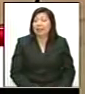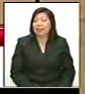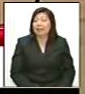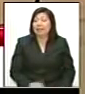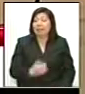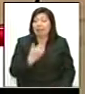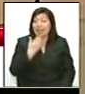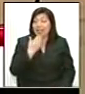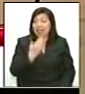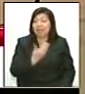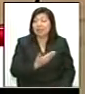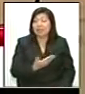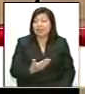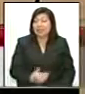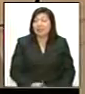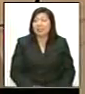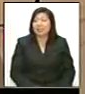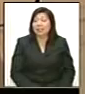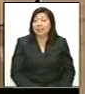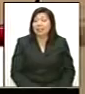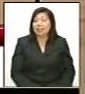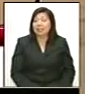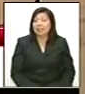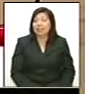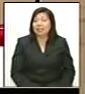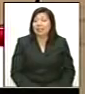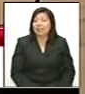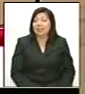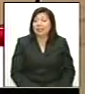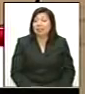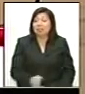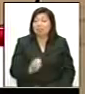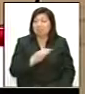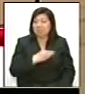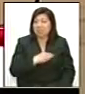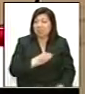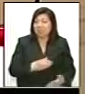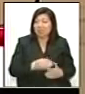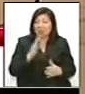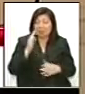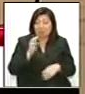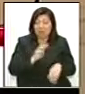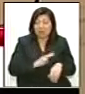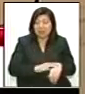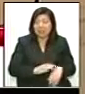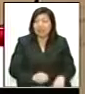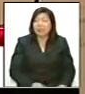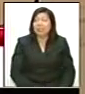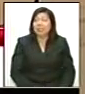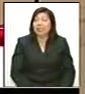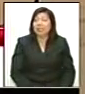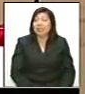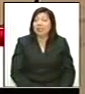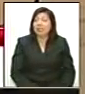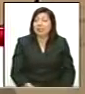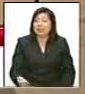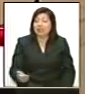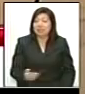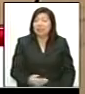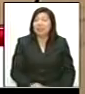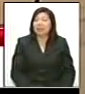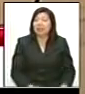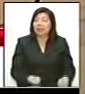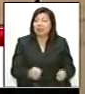le agradecemos mucho la presencia del señor ministro, del viceministro, del comandante general de la Policía Nacional y las señoras y señores congresistas.